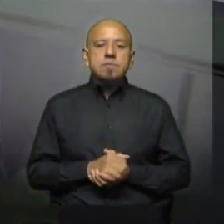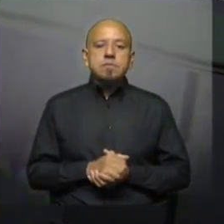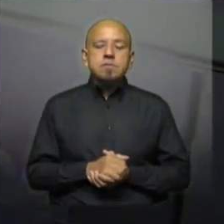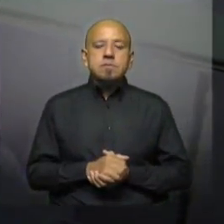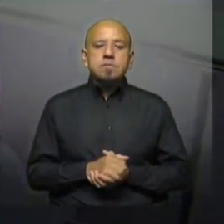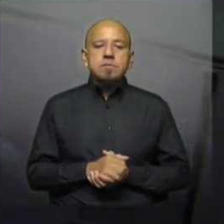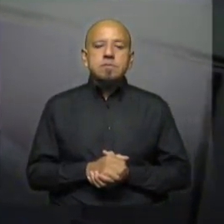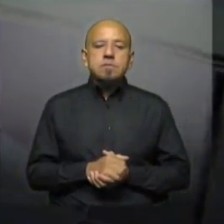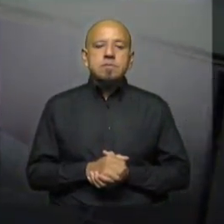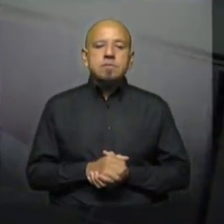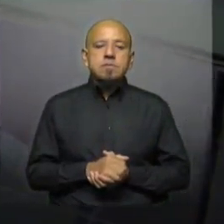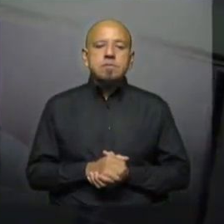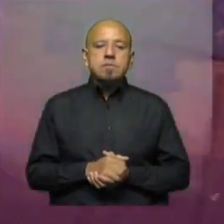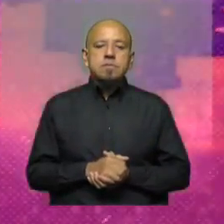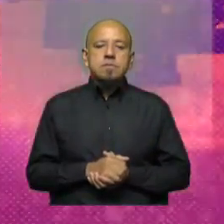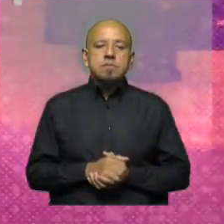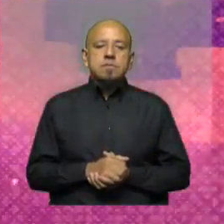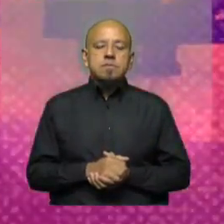que viene. Gracias.